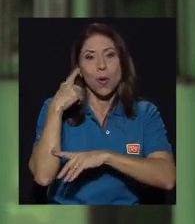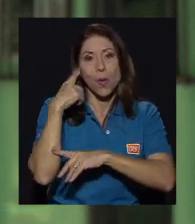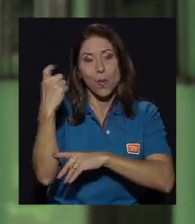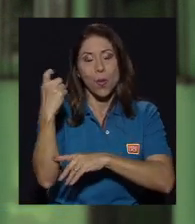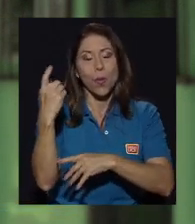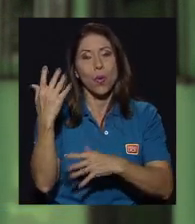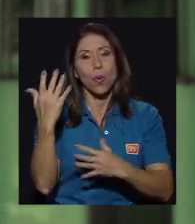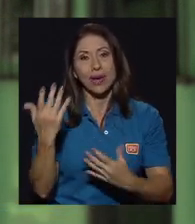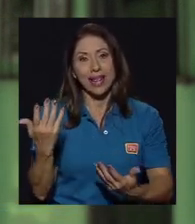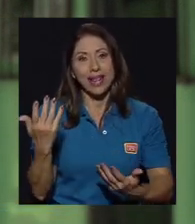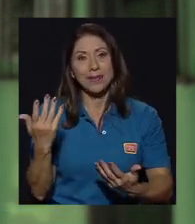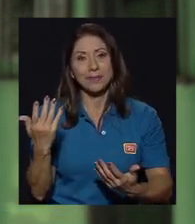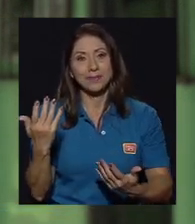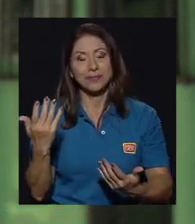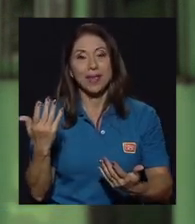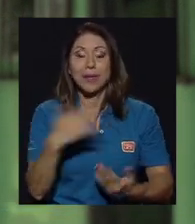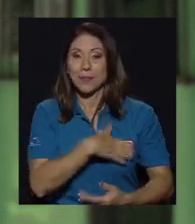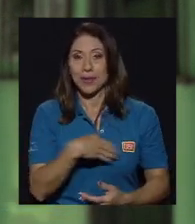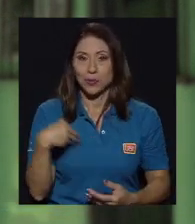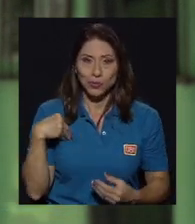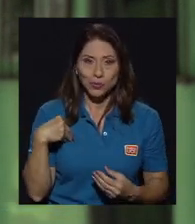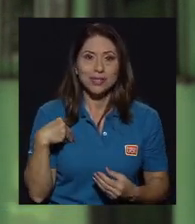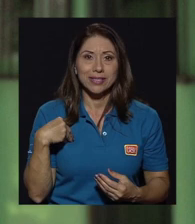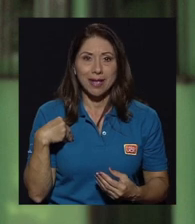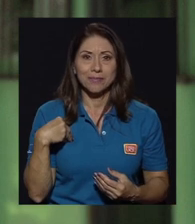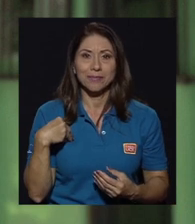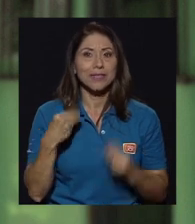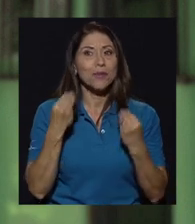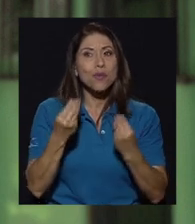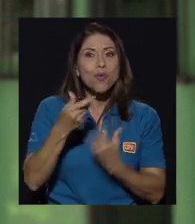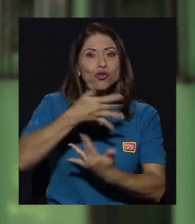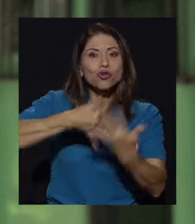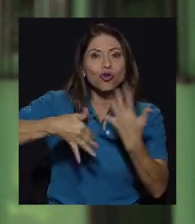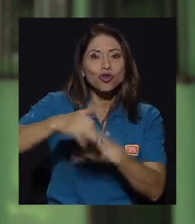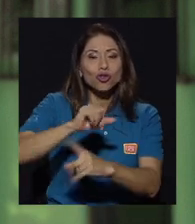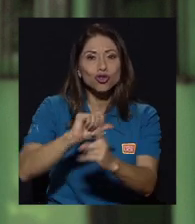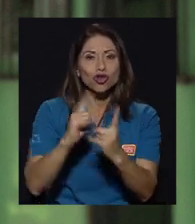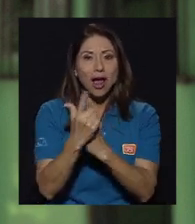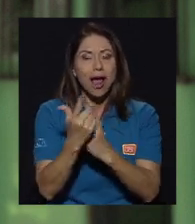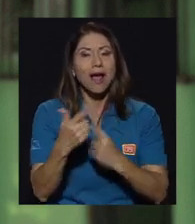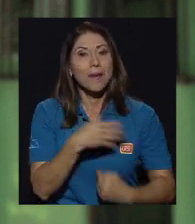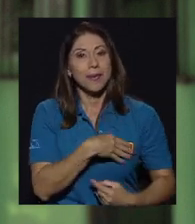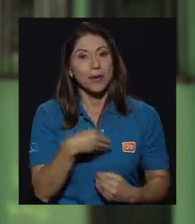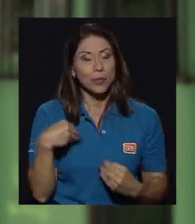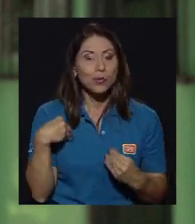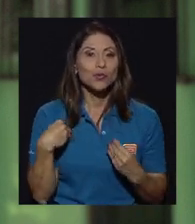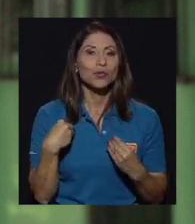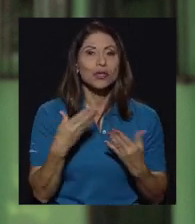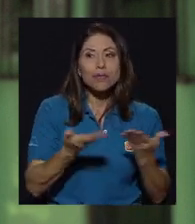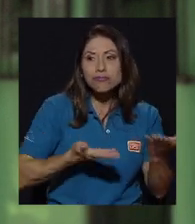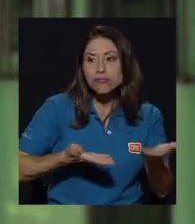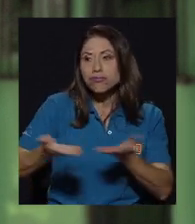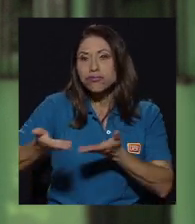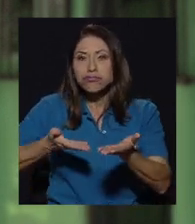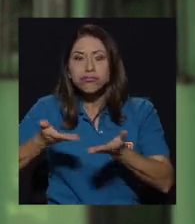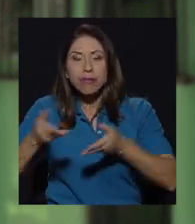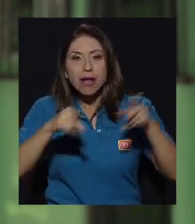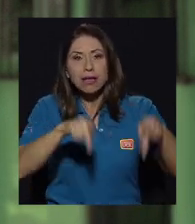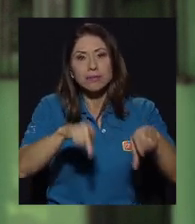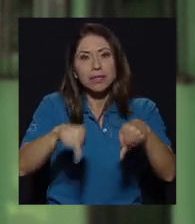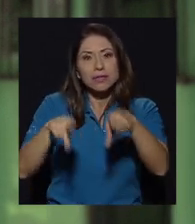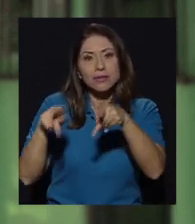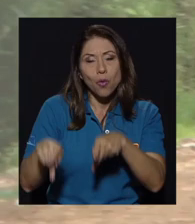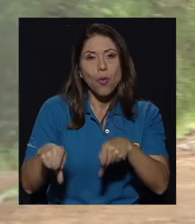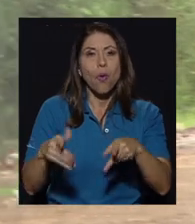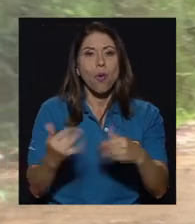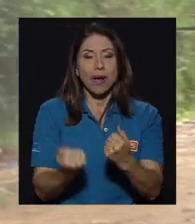el hecho de que me gusta ser muy sociable. Me gusta tratar de ayudar a las personas o tal